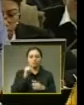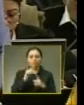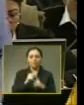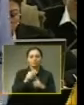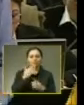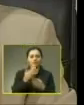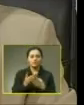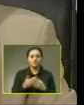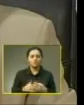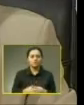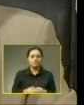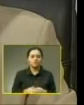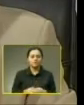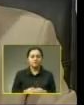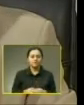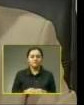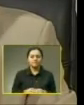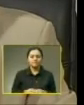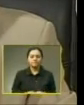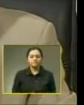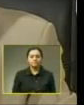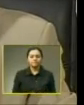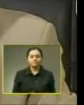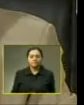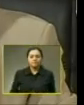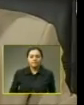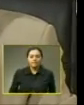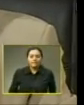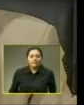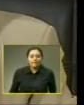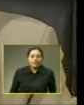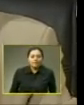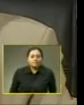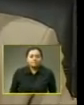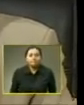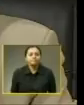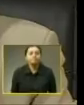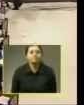Gracias, presidente. Asambleísta Queirolo, por favor.